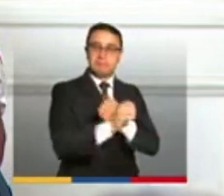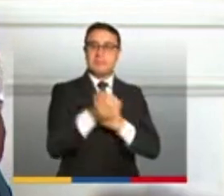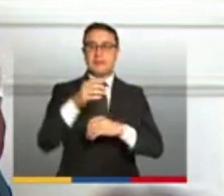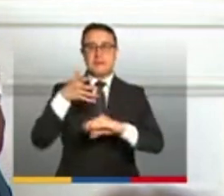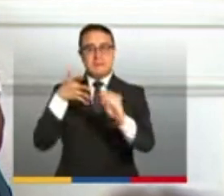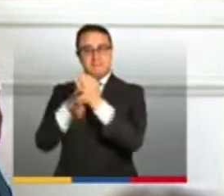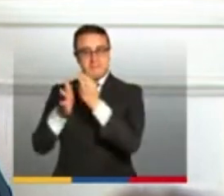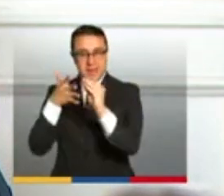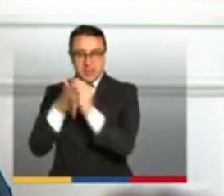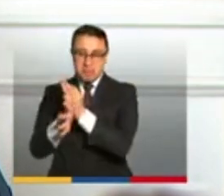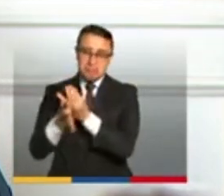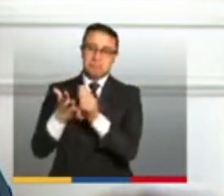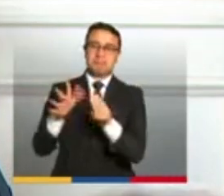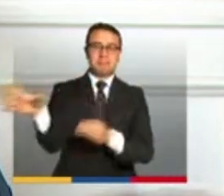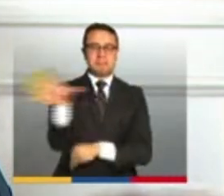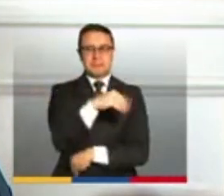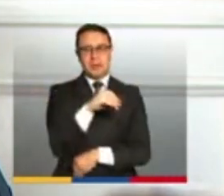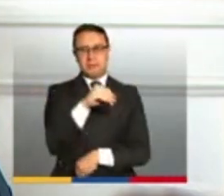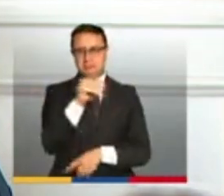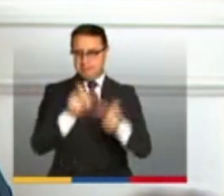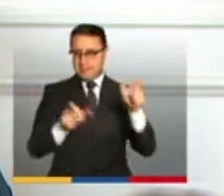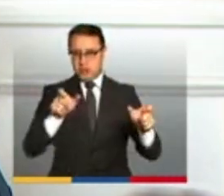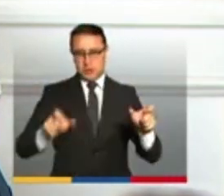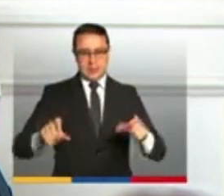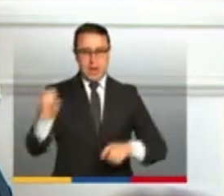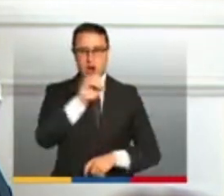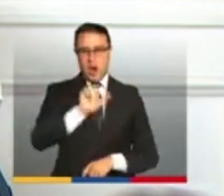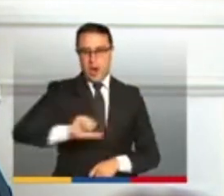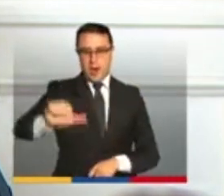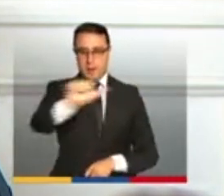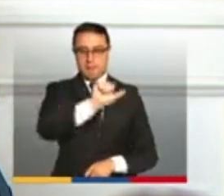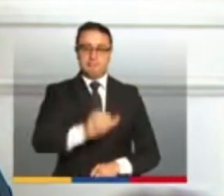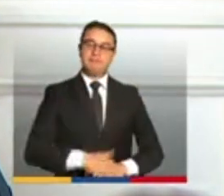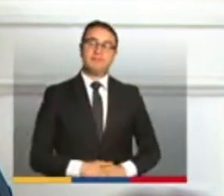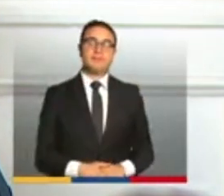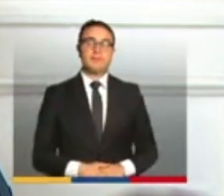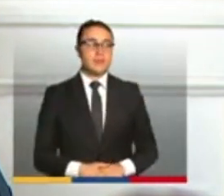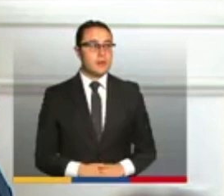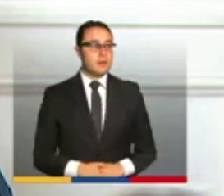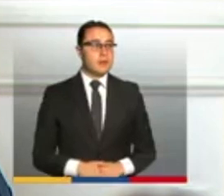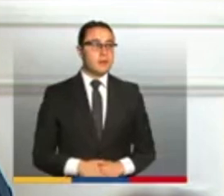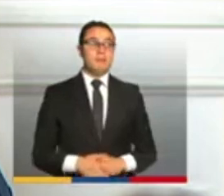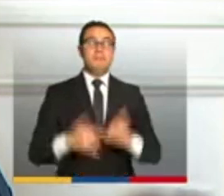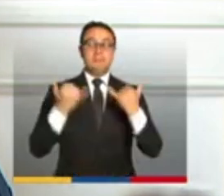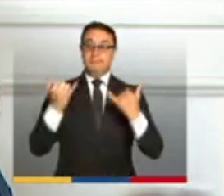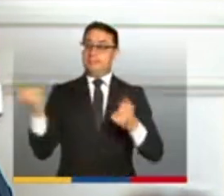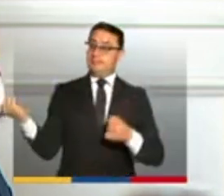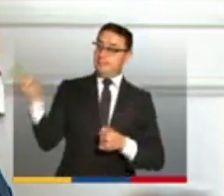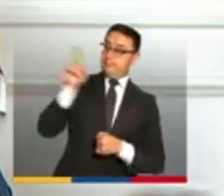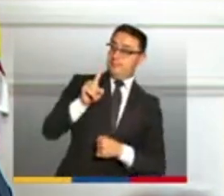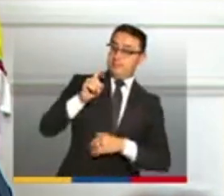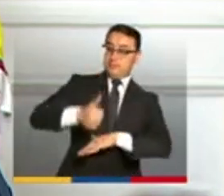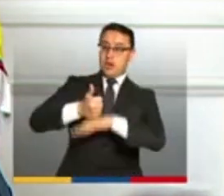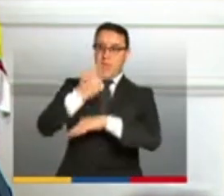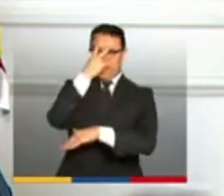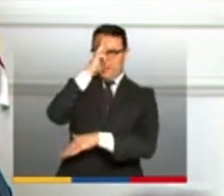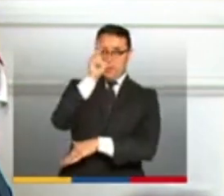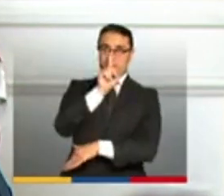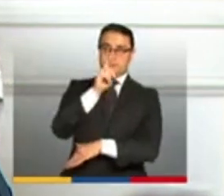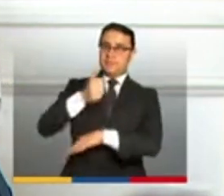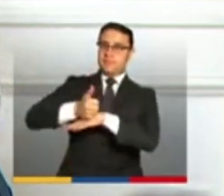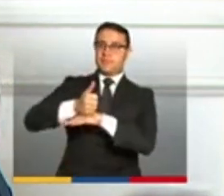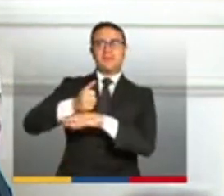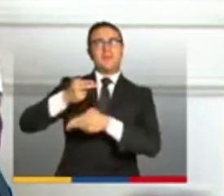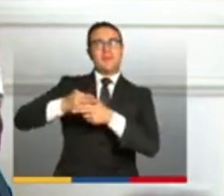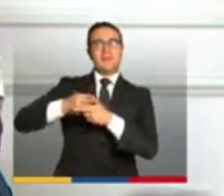los ciudadanos. Tenemos aquí, espero no equivocarme, el director técnico Carlos Alberto Paniagua